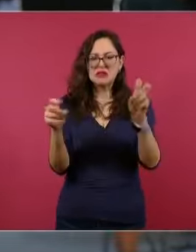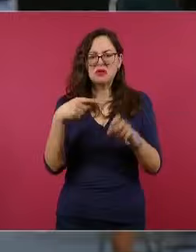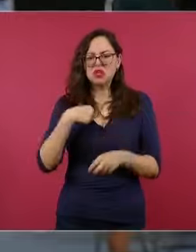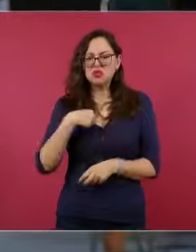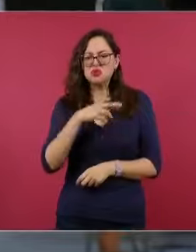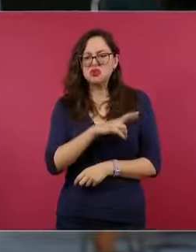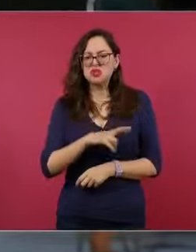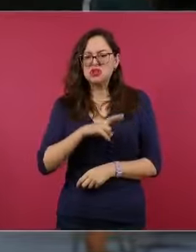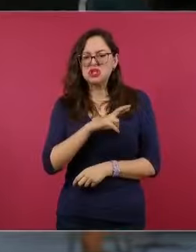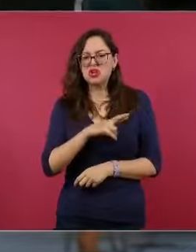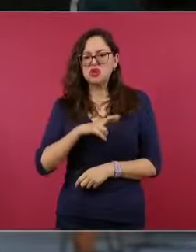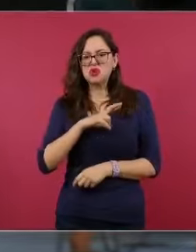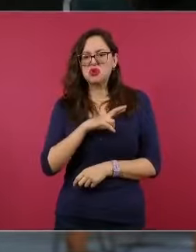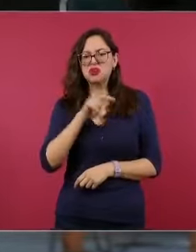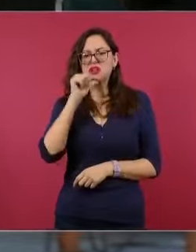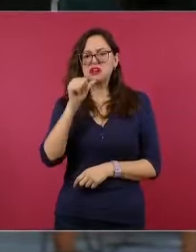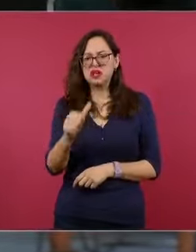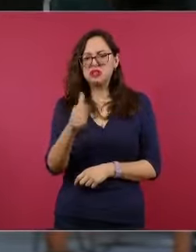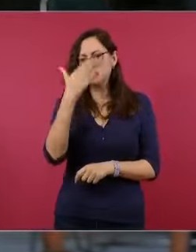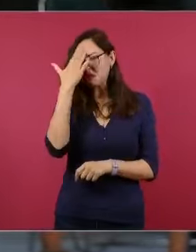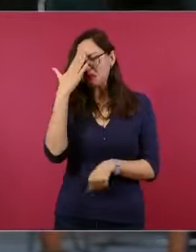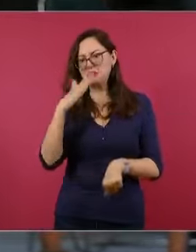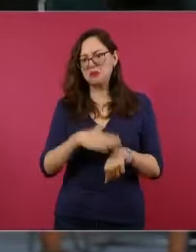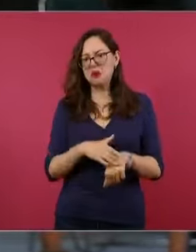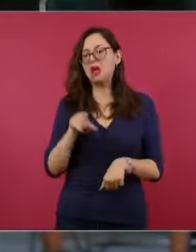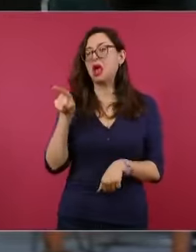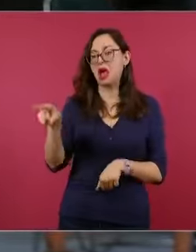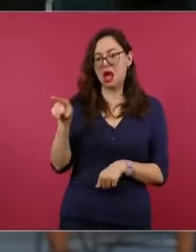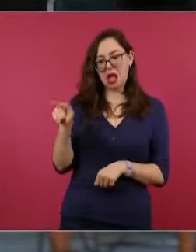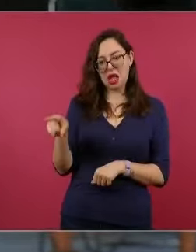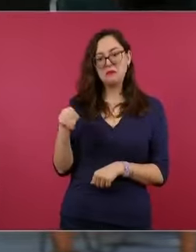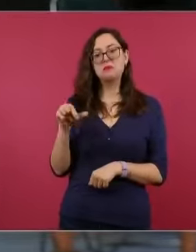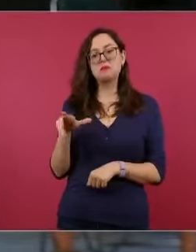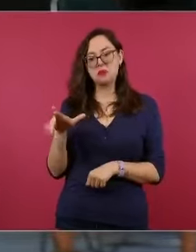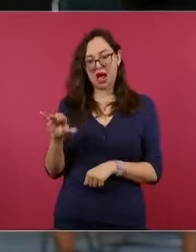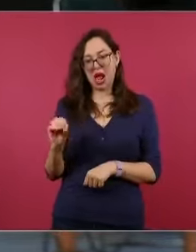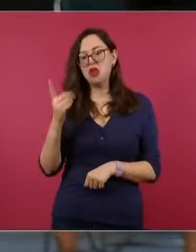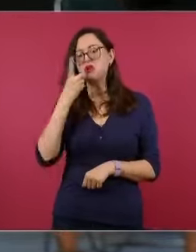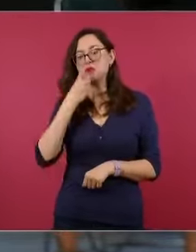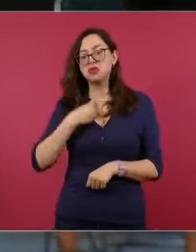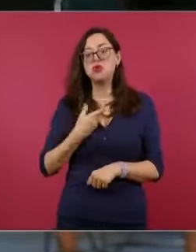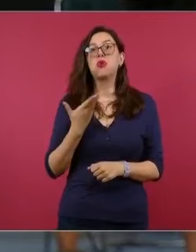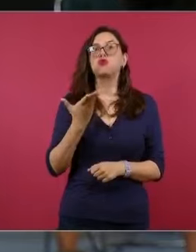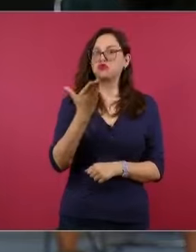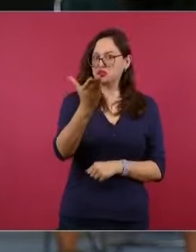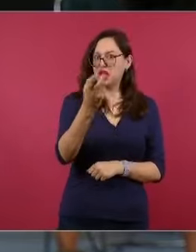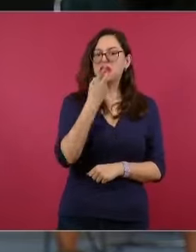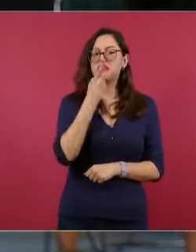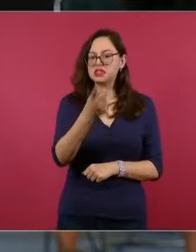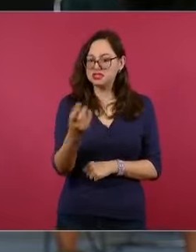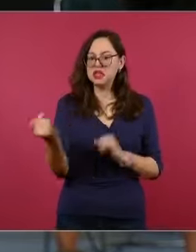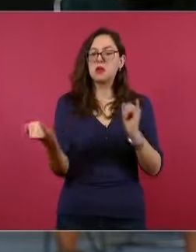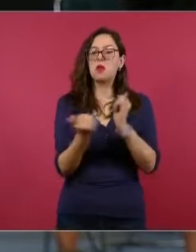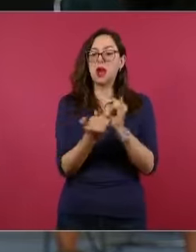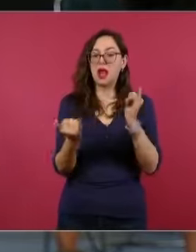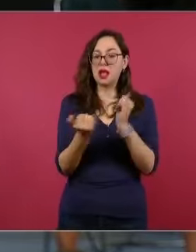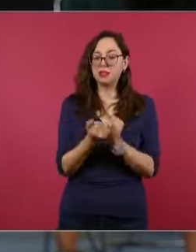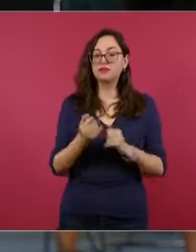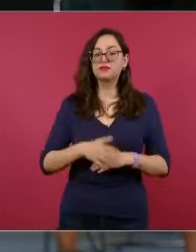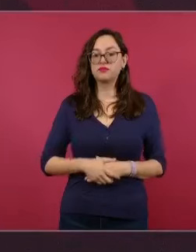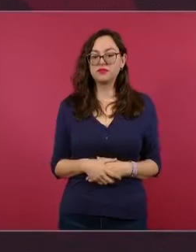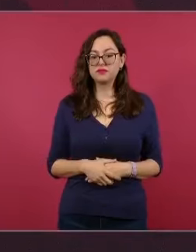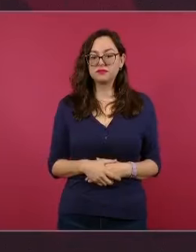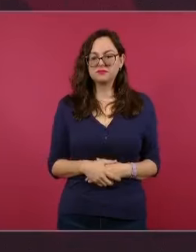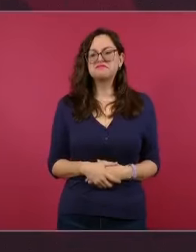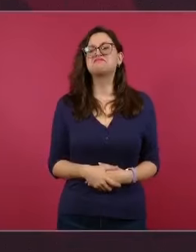rencoroso pero tengo buena memoria esa yo la conocí con manlio en sus tiempos y aquí se la esado a usted dos tres veces usted dónde la